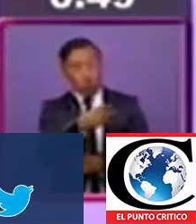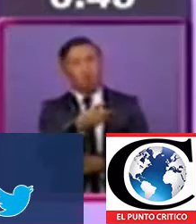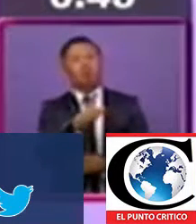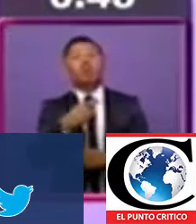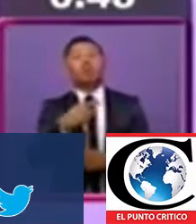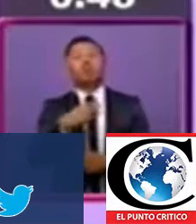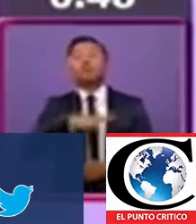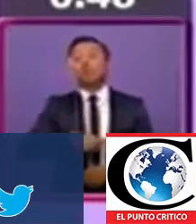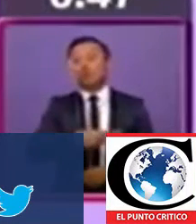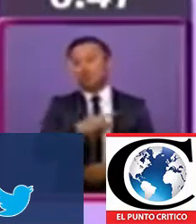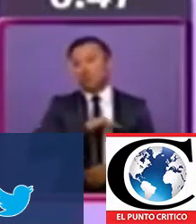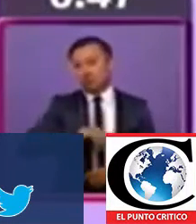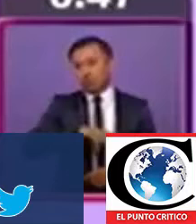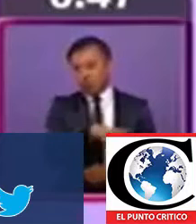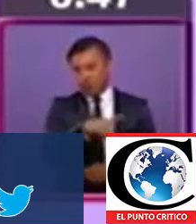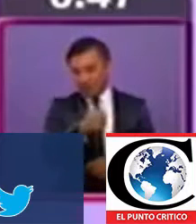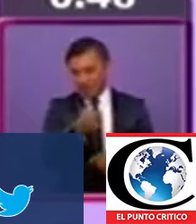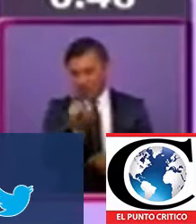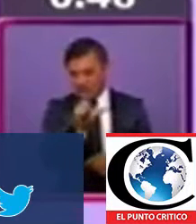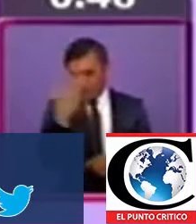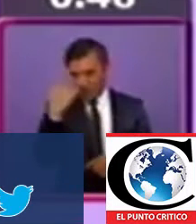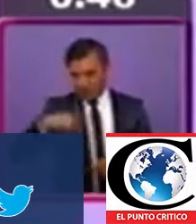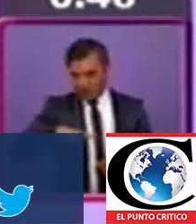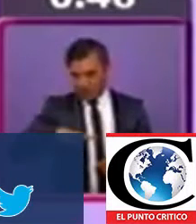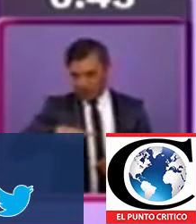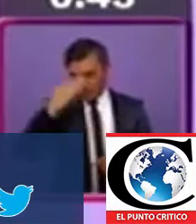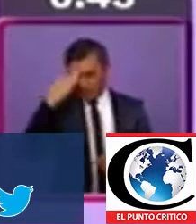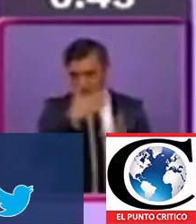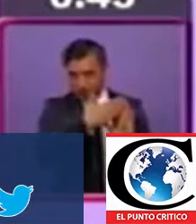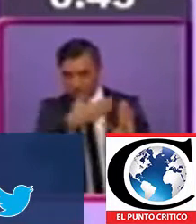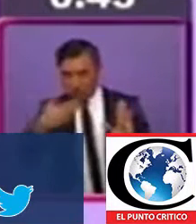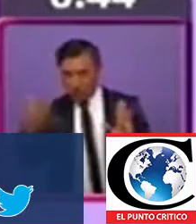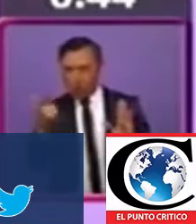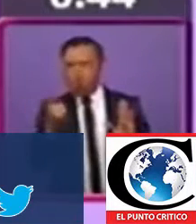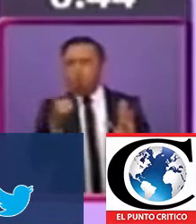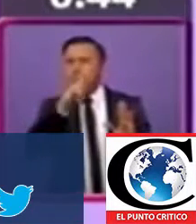dice el artículo 84 de esta ley de los trabajadores de